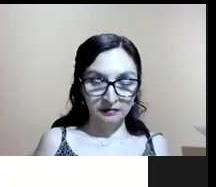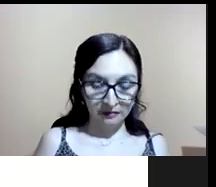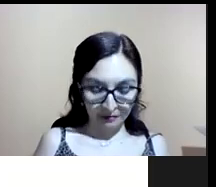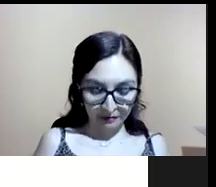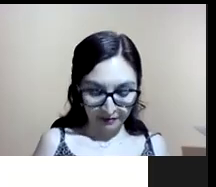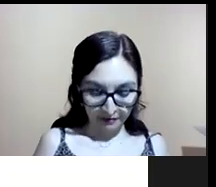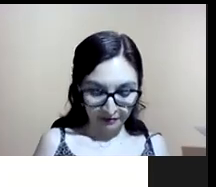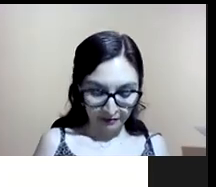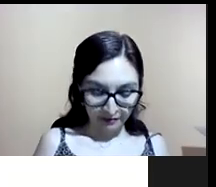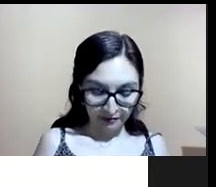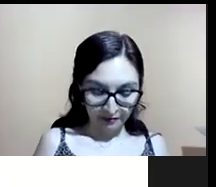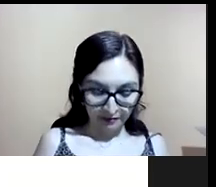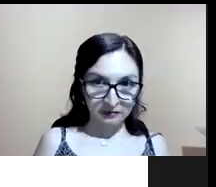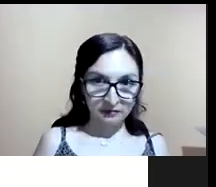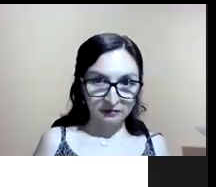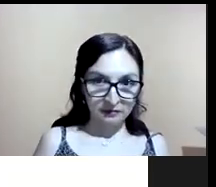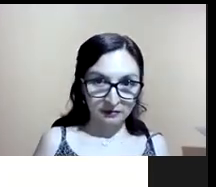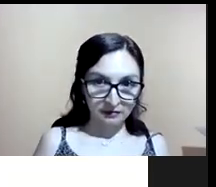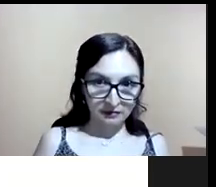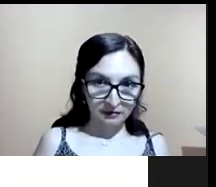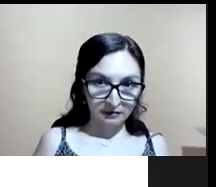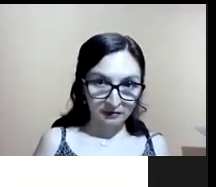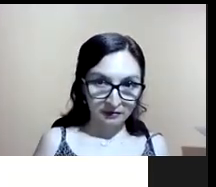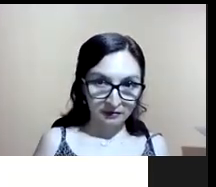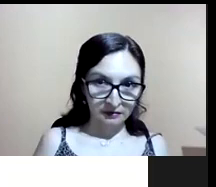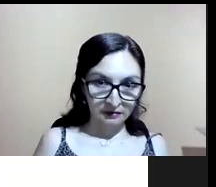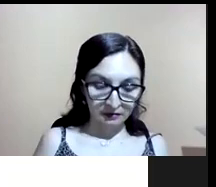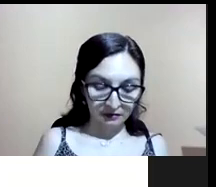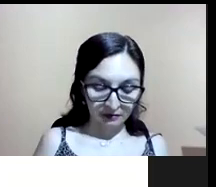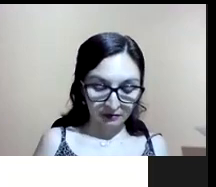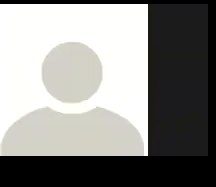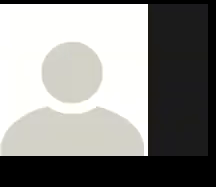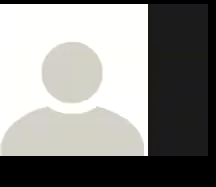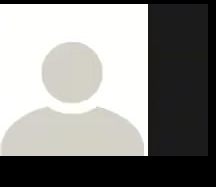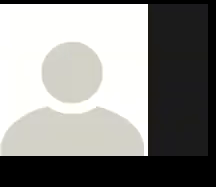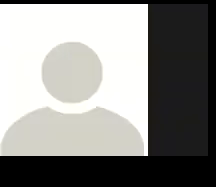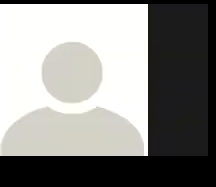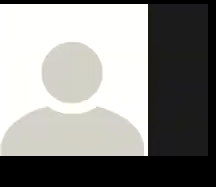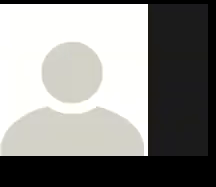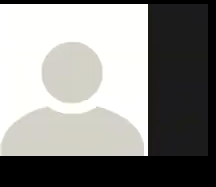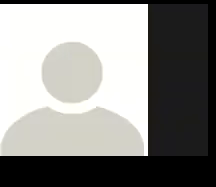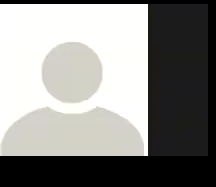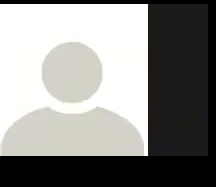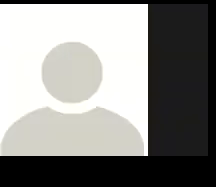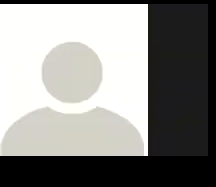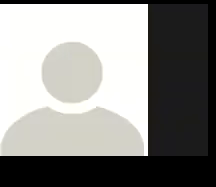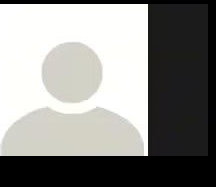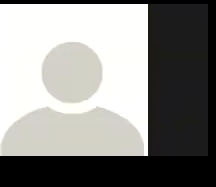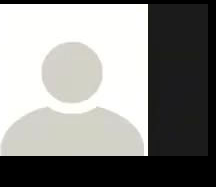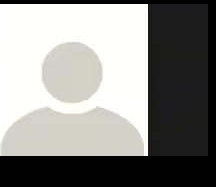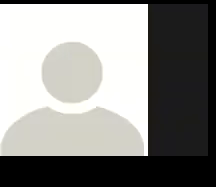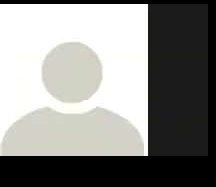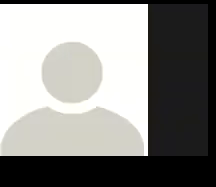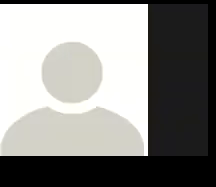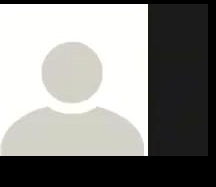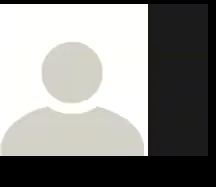trabajo sea de una manera estática y una manera funcional. La estática, nosotros de por sí ya estamos empezando a trabajar y a evaluar si es que hay secreciones que